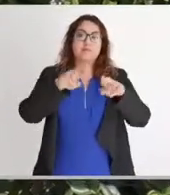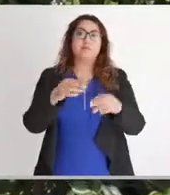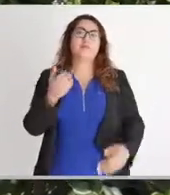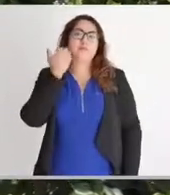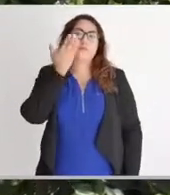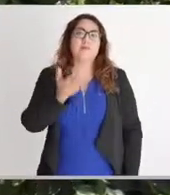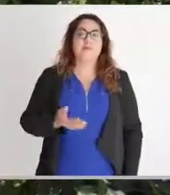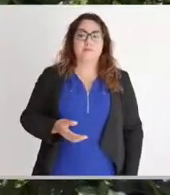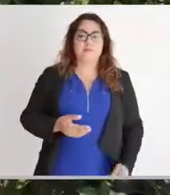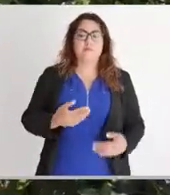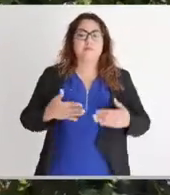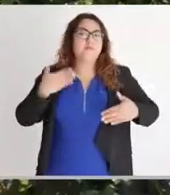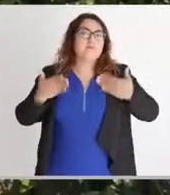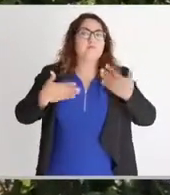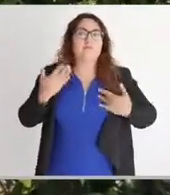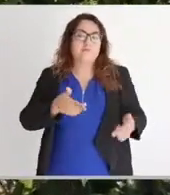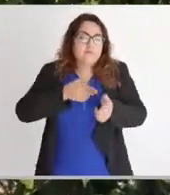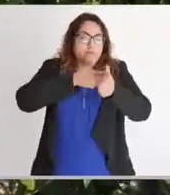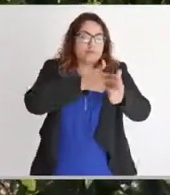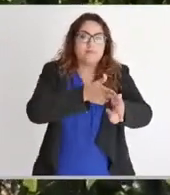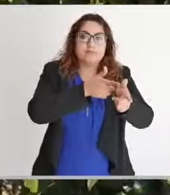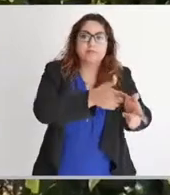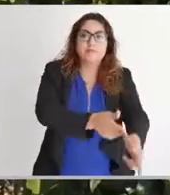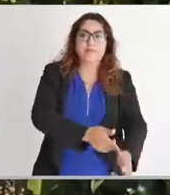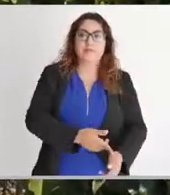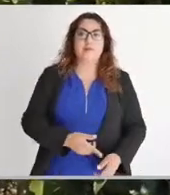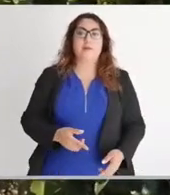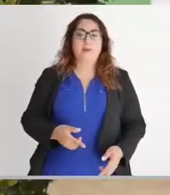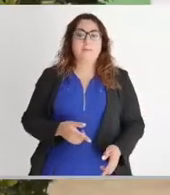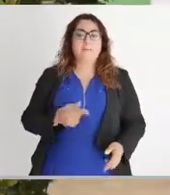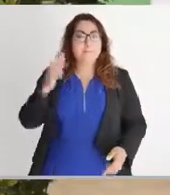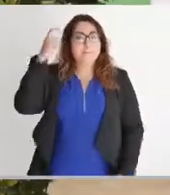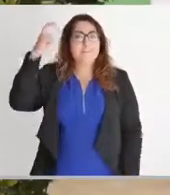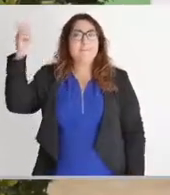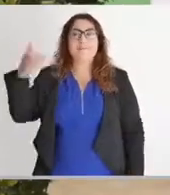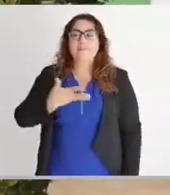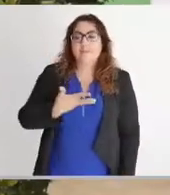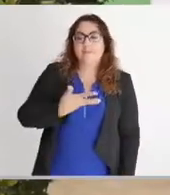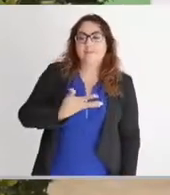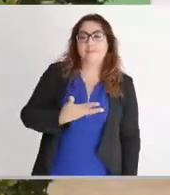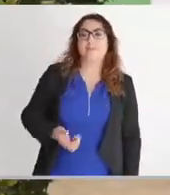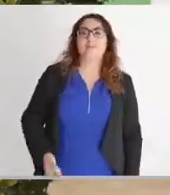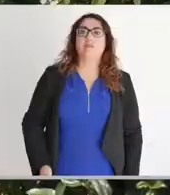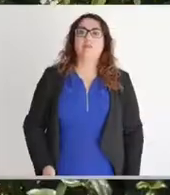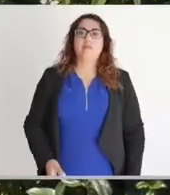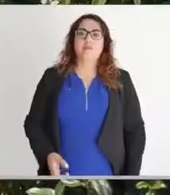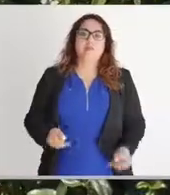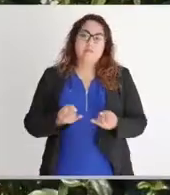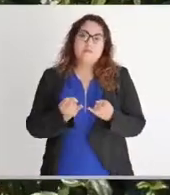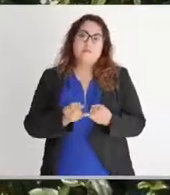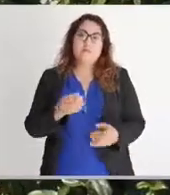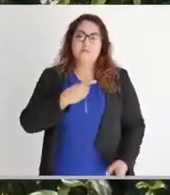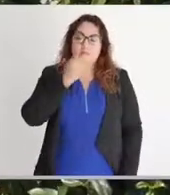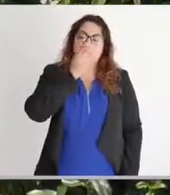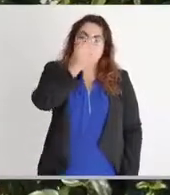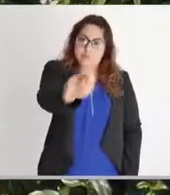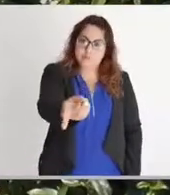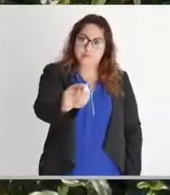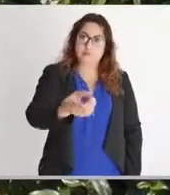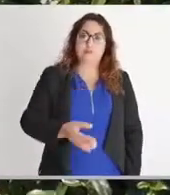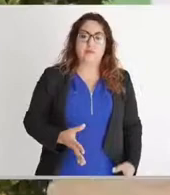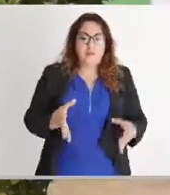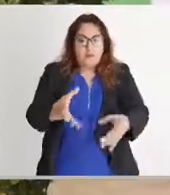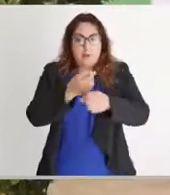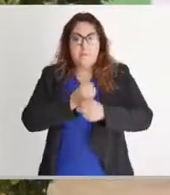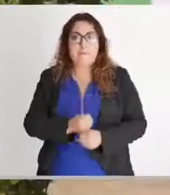maestra, entonces me motivó a seguir adelante y a seguir el sueño que yo tengo. Igual yo les